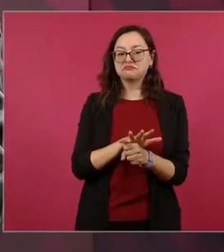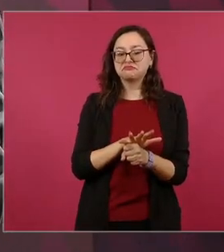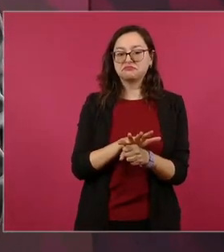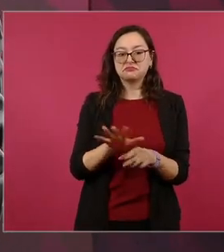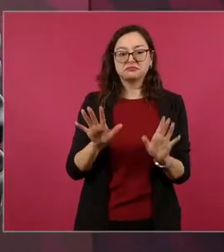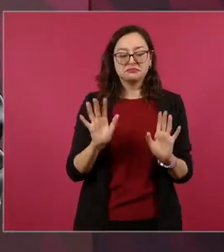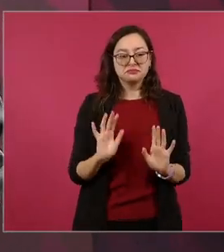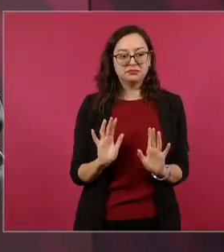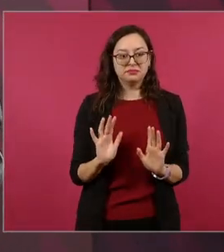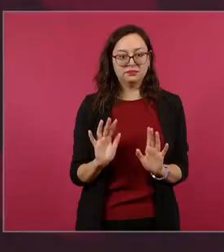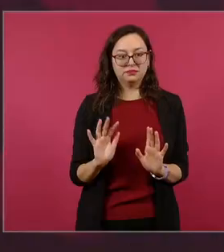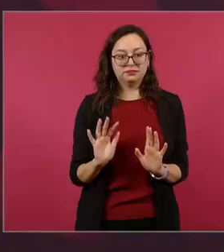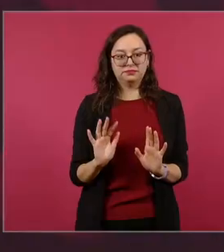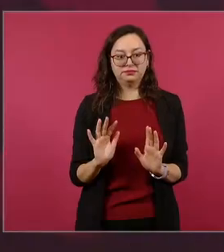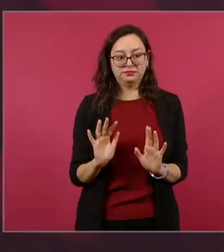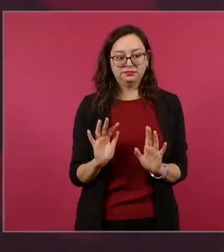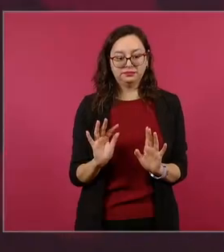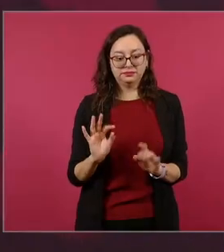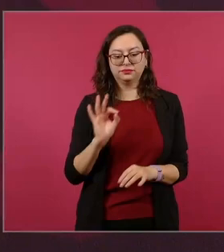Voy a poder decir,